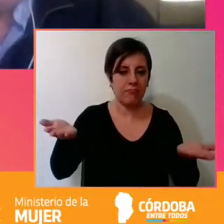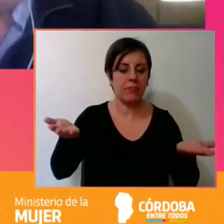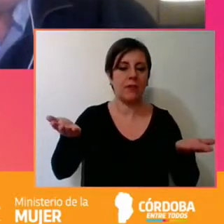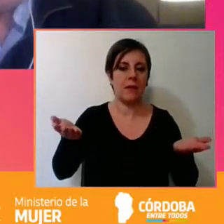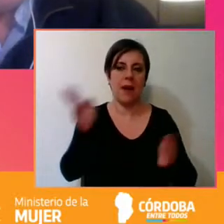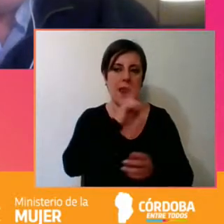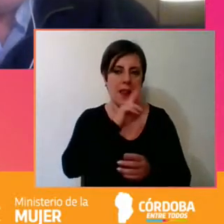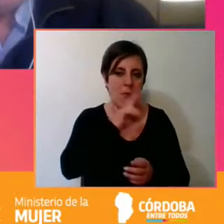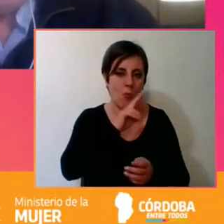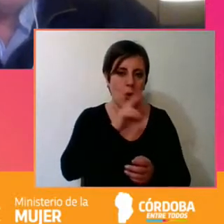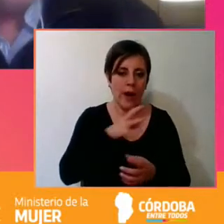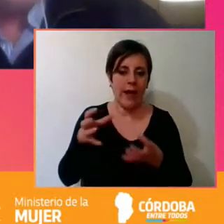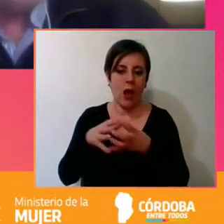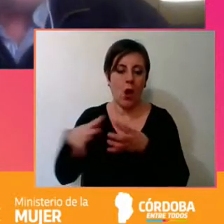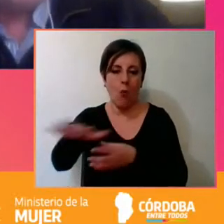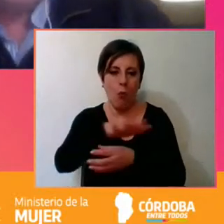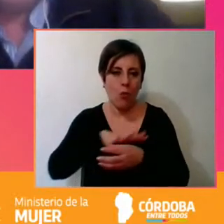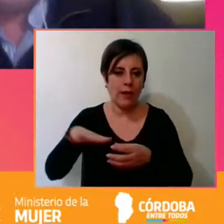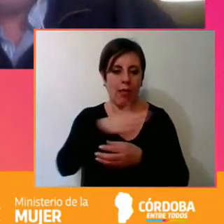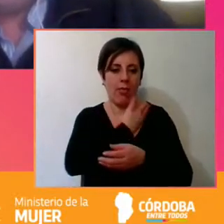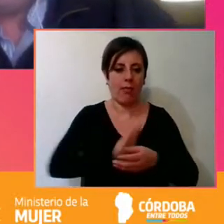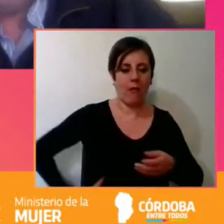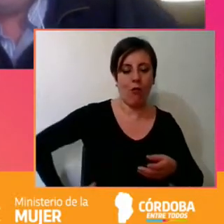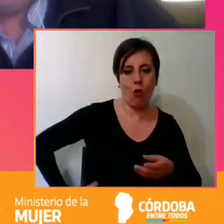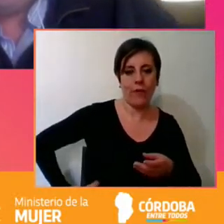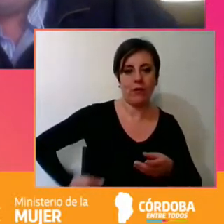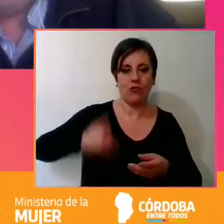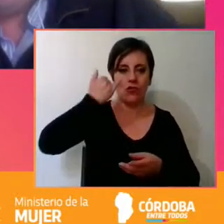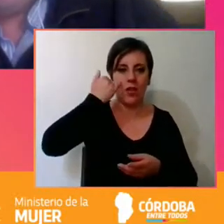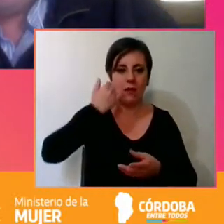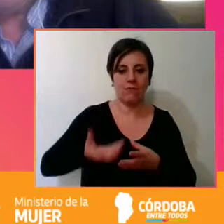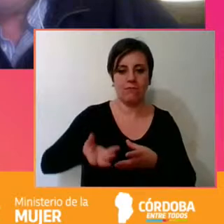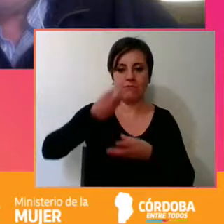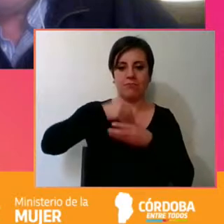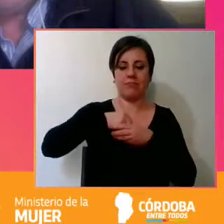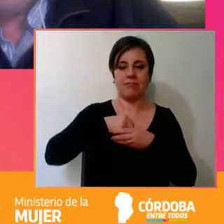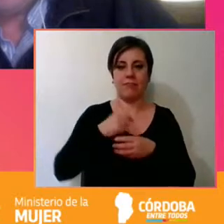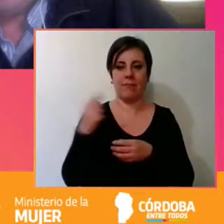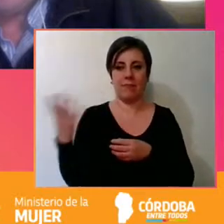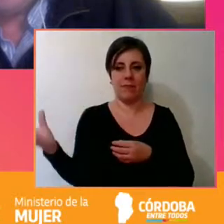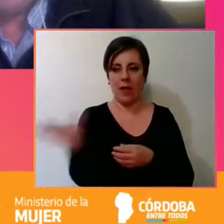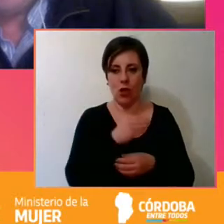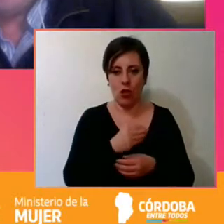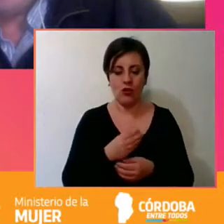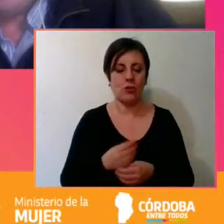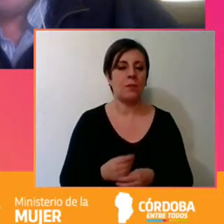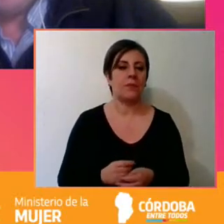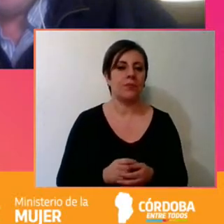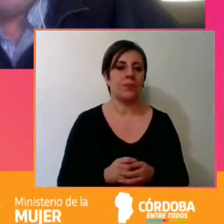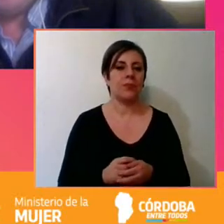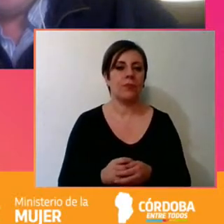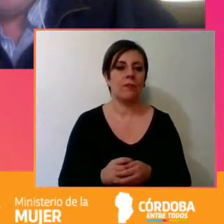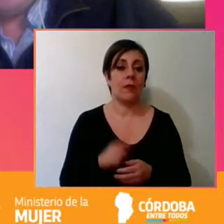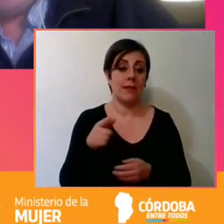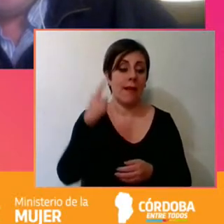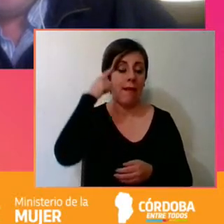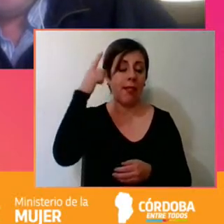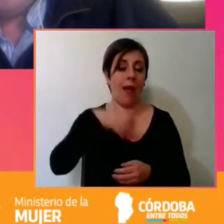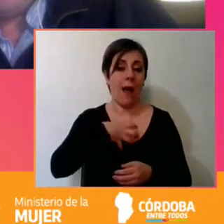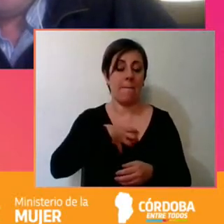de las comunidades y de los gobiernos, ya nos pertenecen a todos. Y esa ha sido la idea de esta diplomatura,